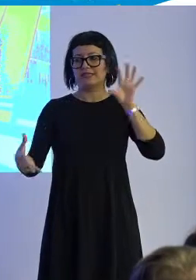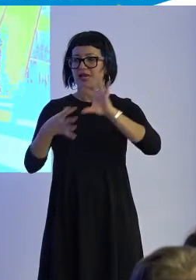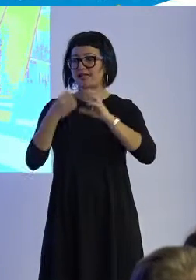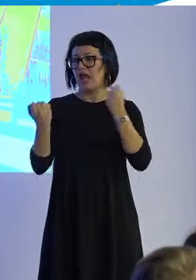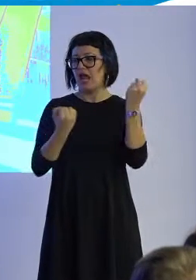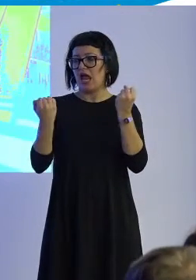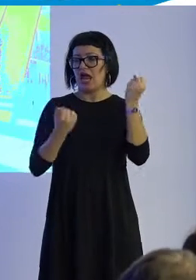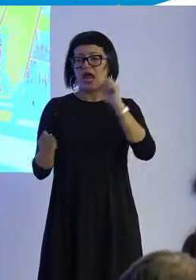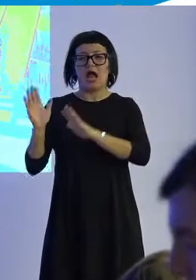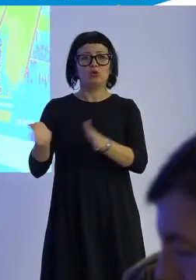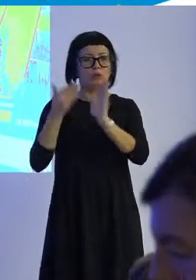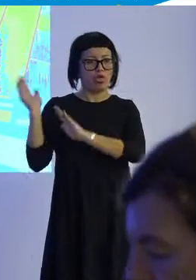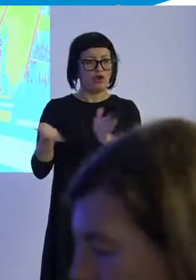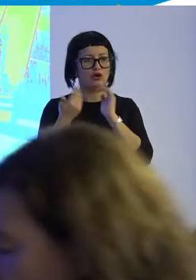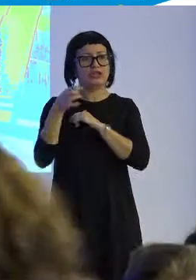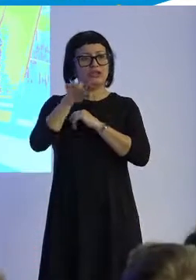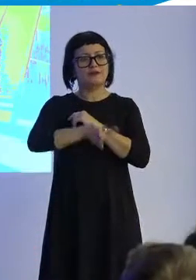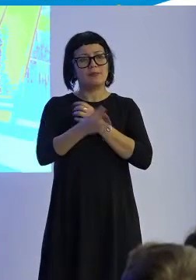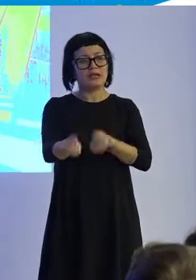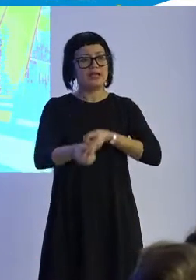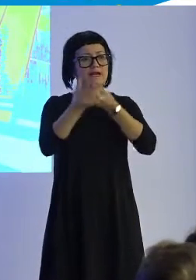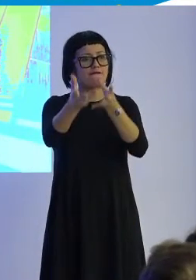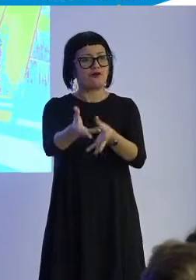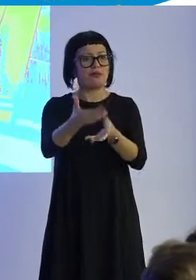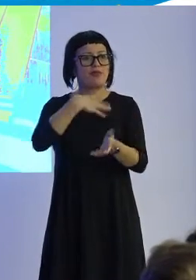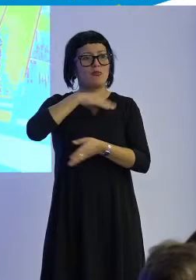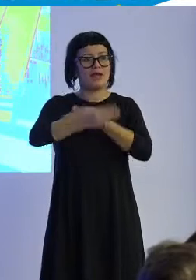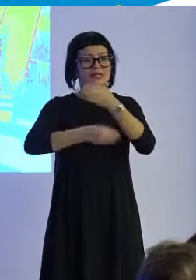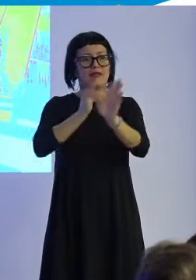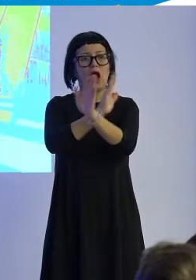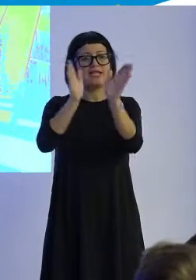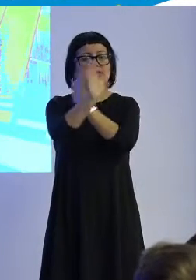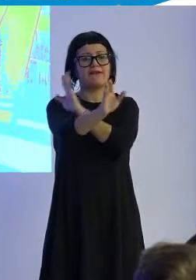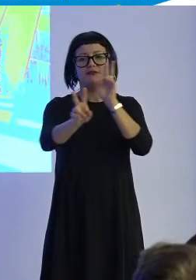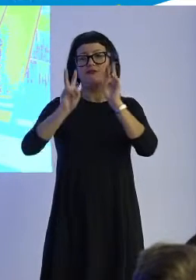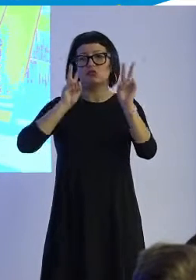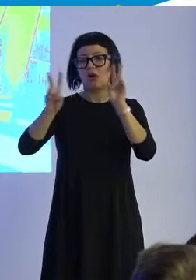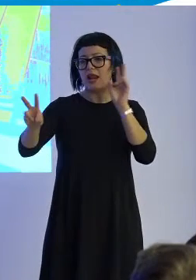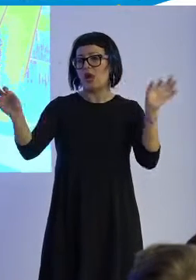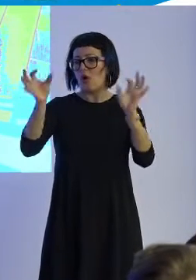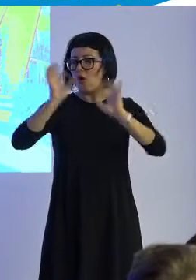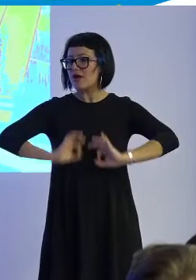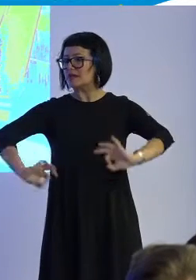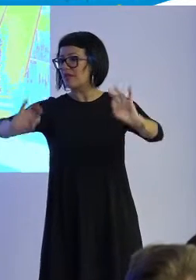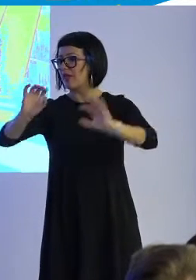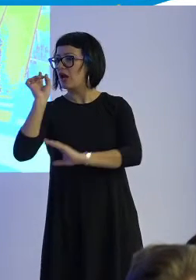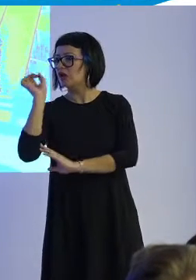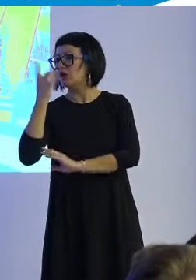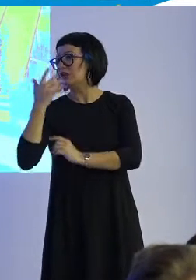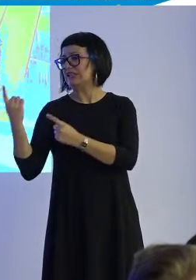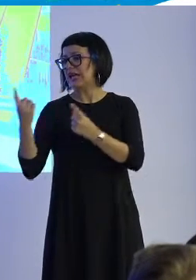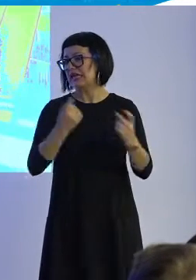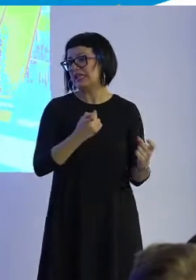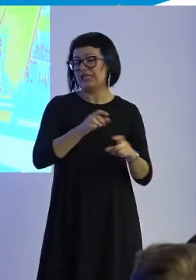automoción. Toda la información que le podemos mandar a alguien a nivel visual y en especial solo la que necesita, para